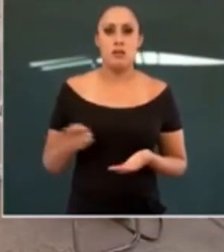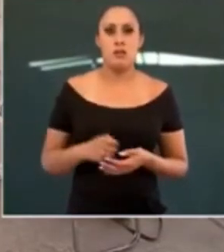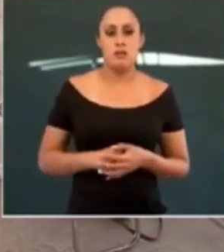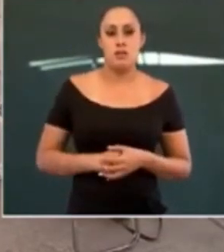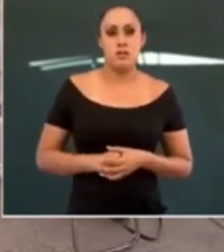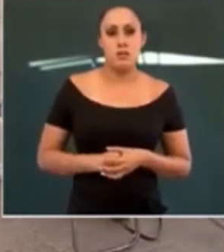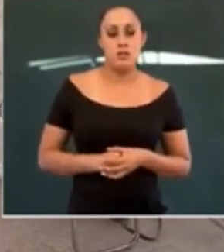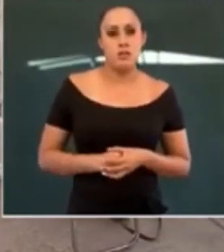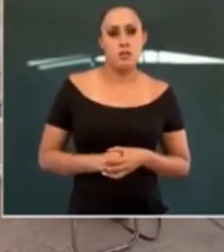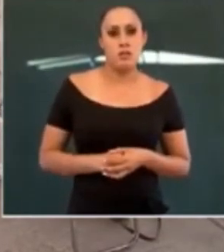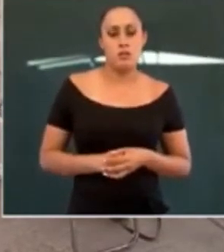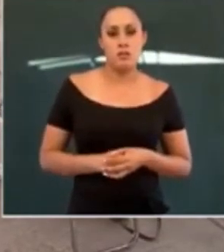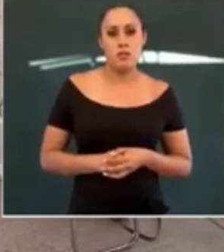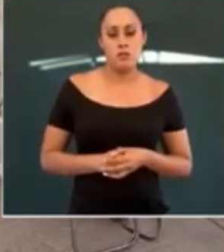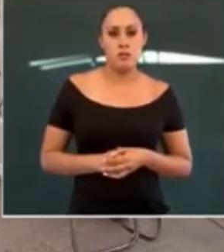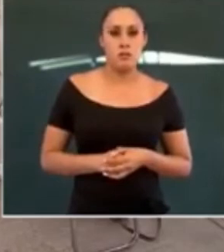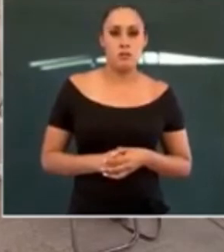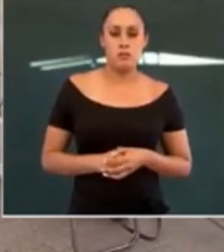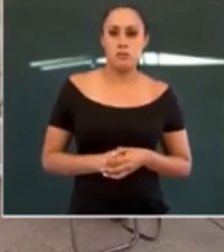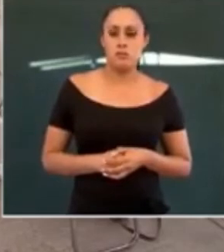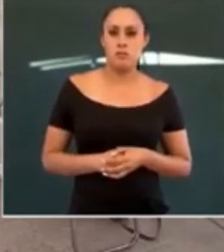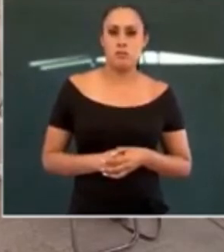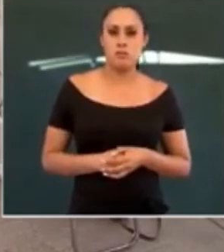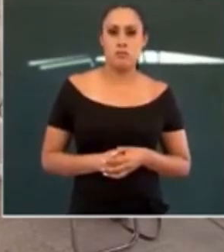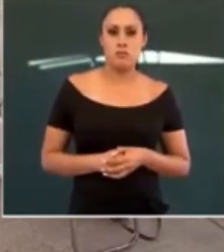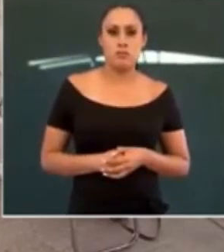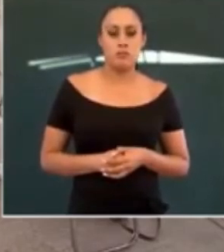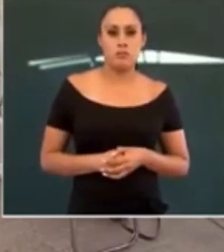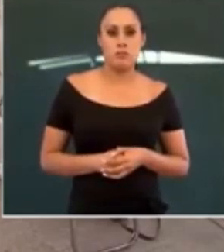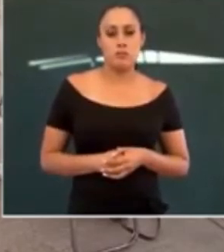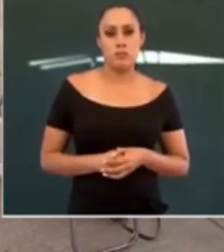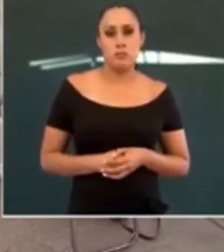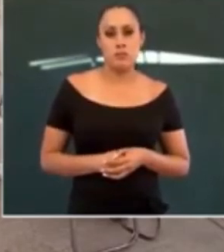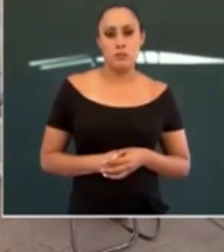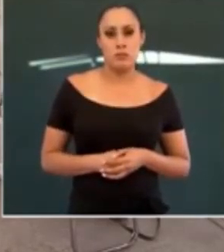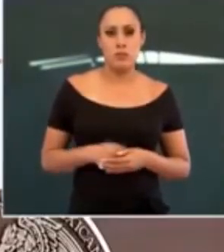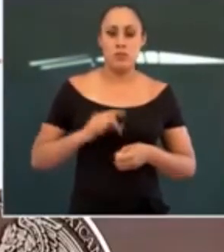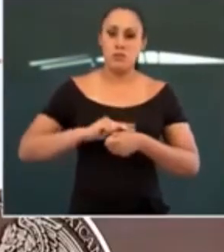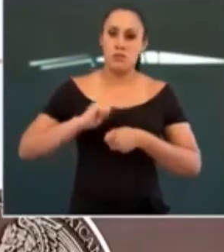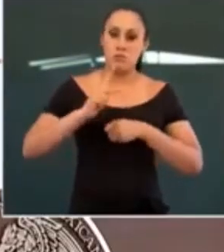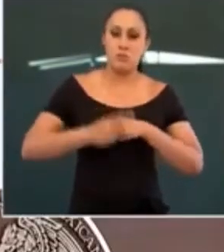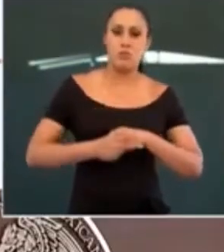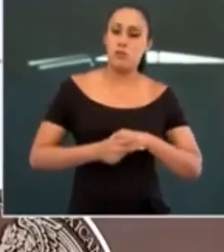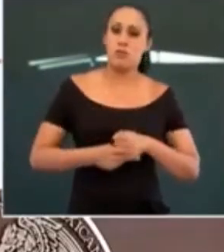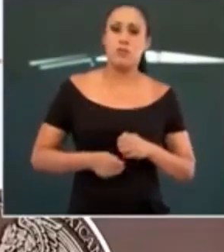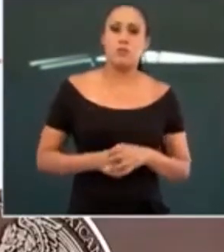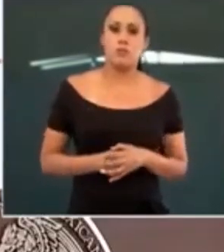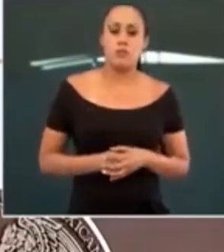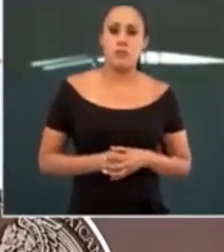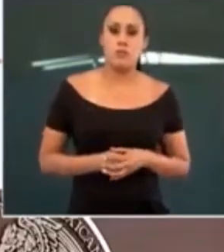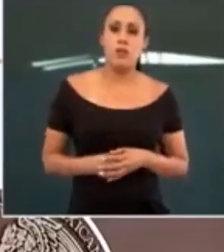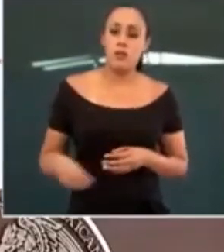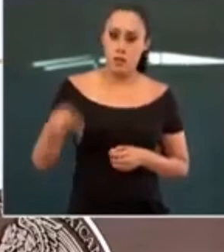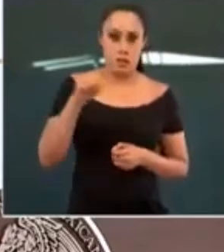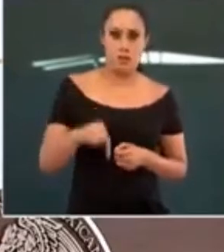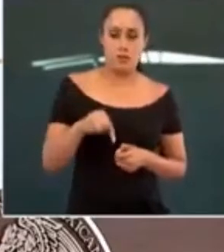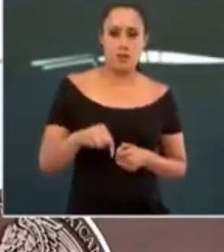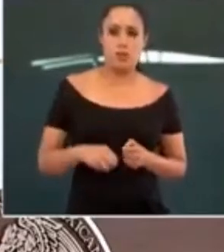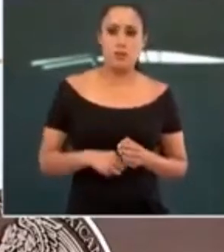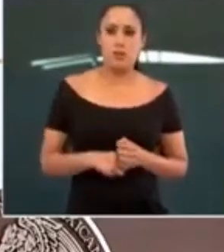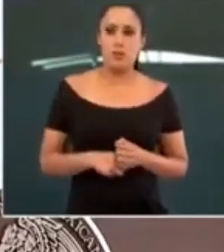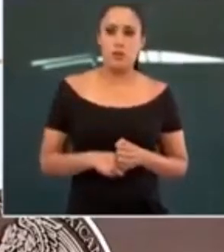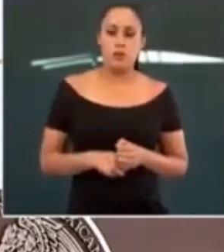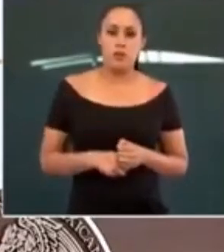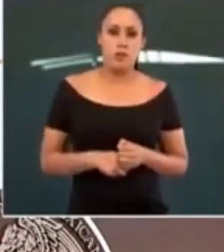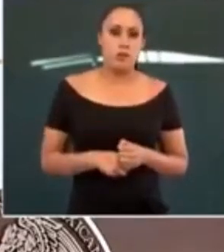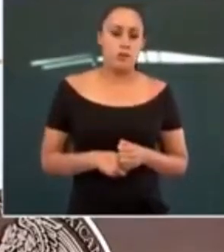y lamentando lo que pasó en otros países, aquí no nos dio